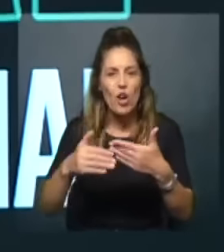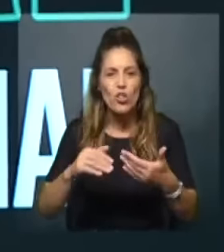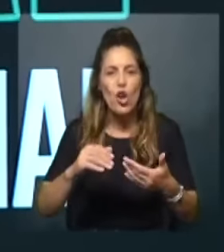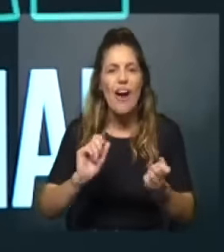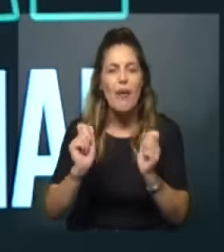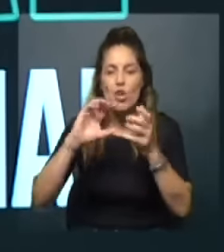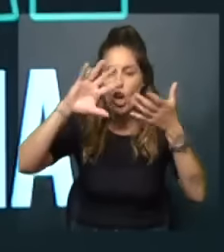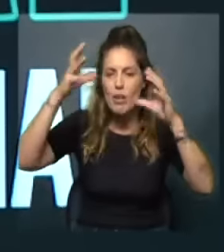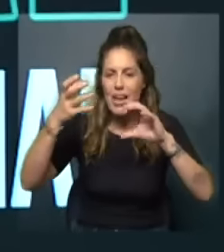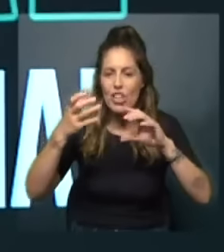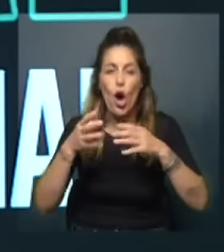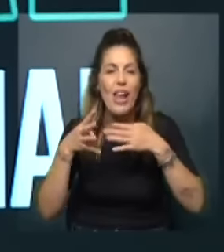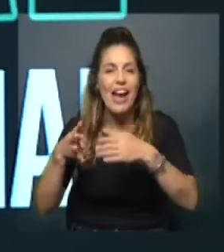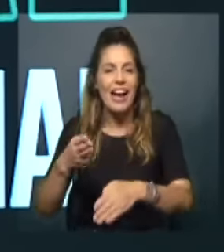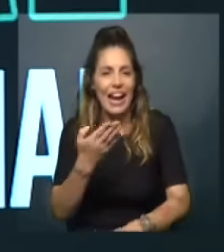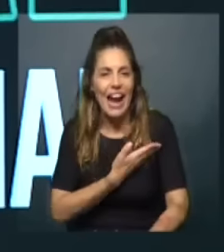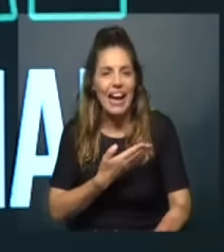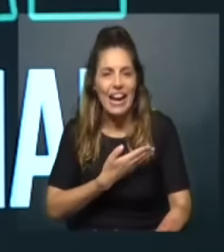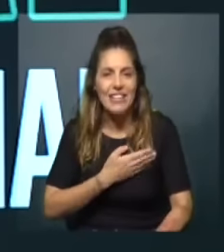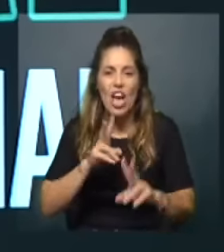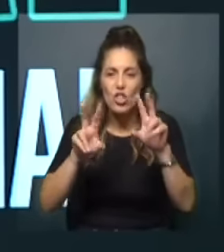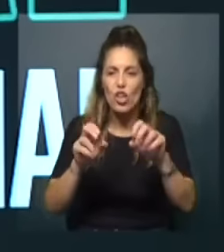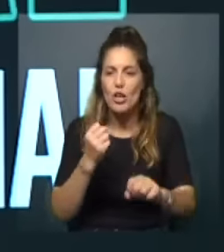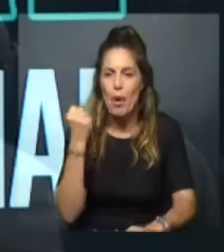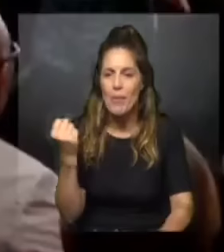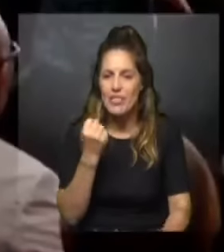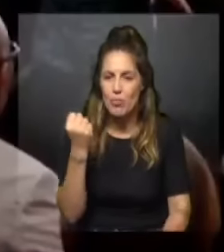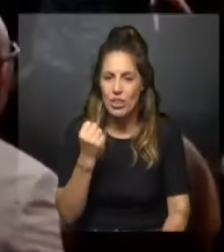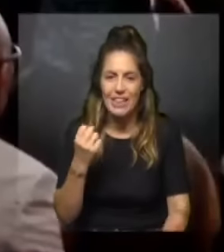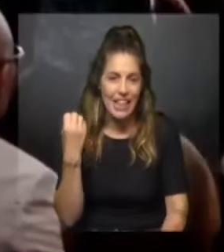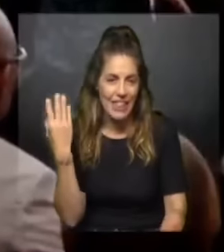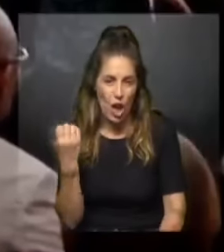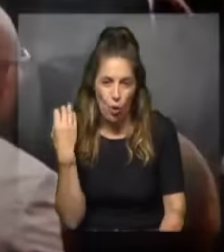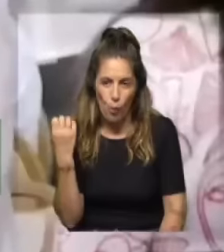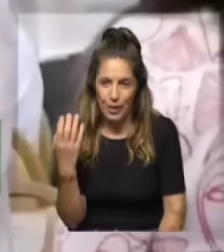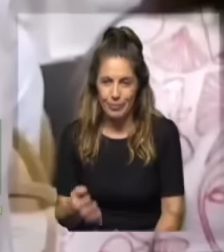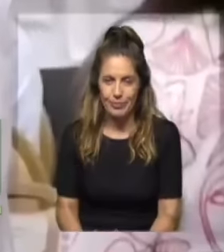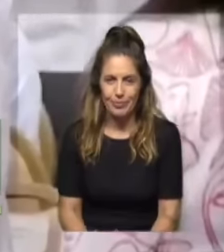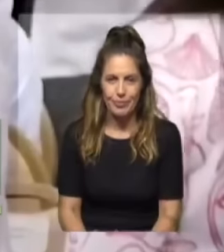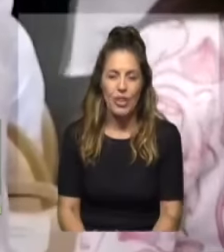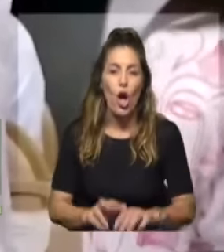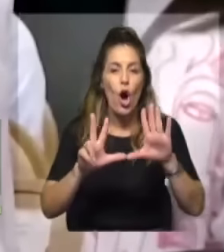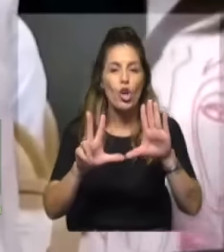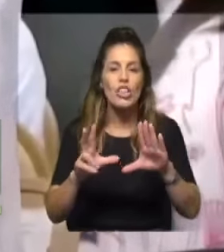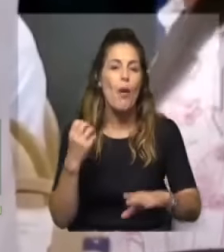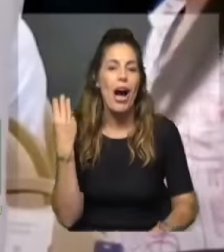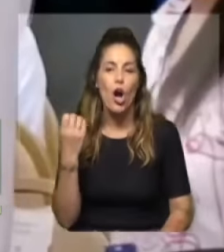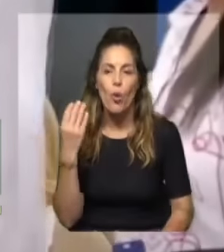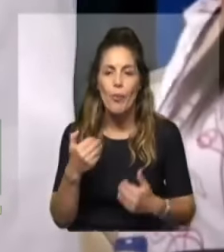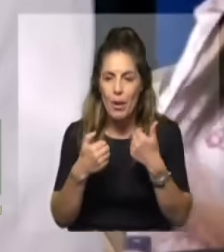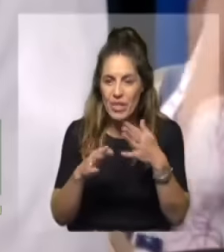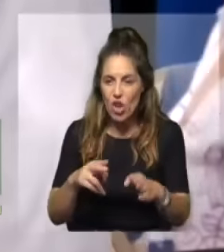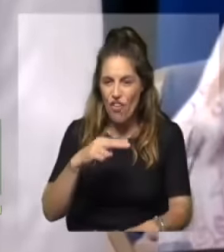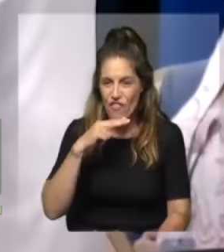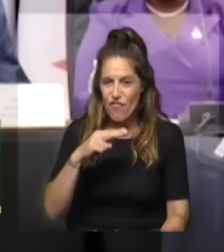son los ejes sobre los que se va a desarrollar esta Cumbre la octava cumbre de la selac comenzó este